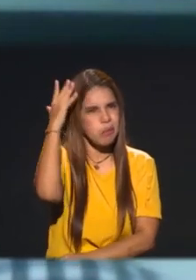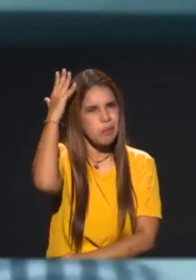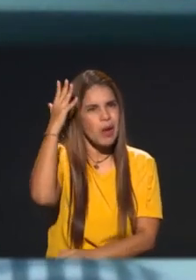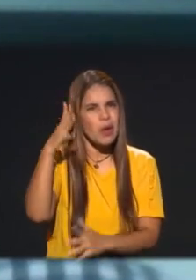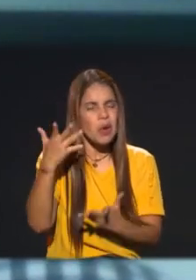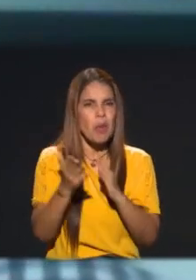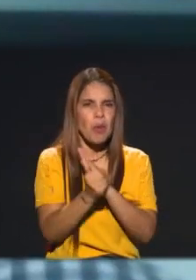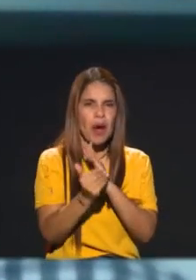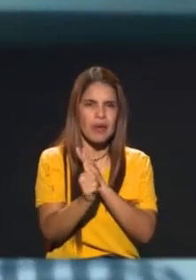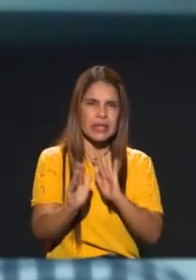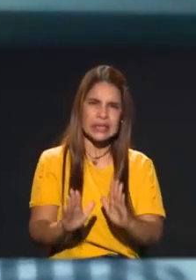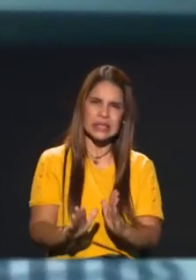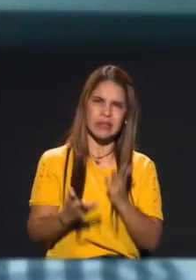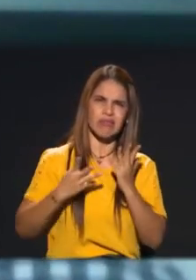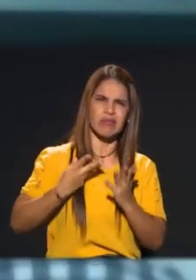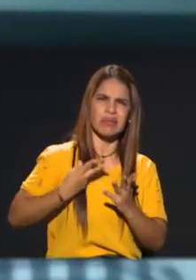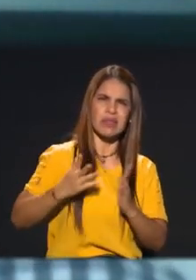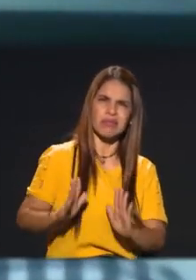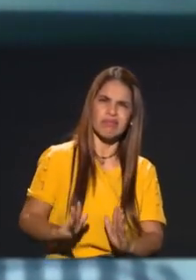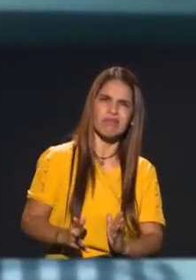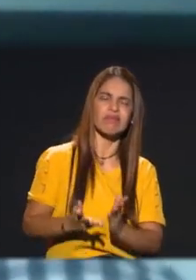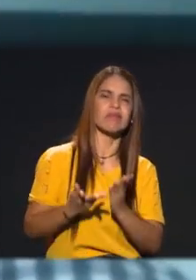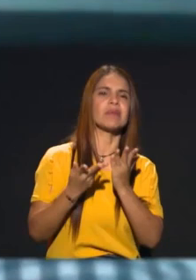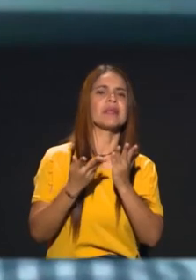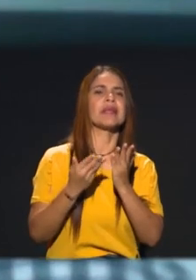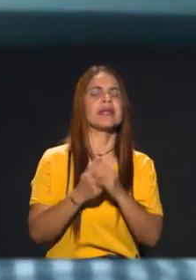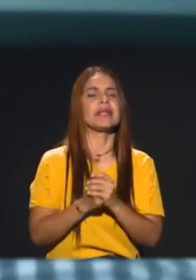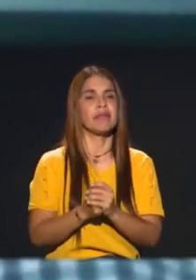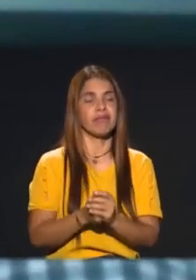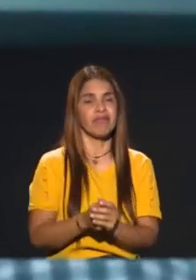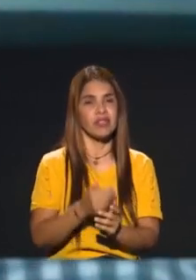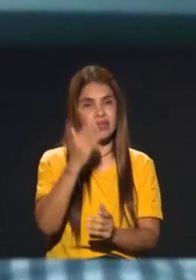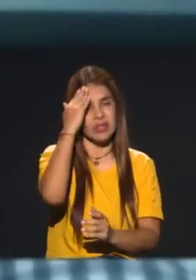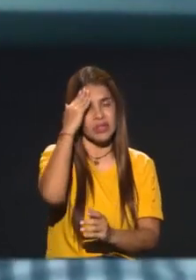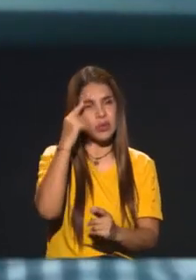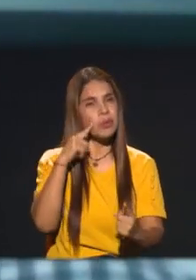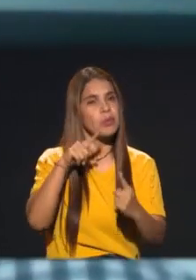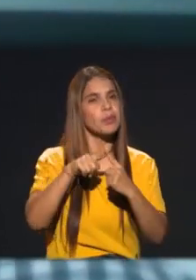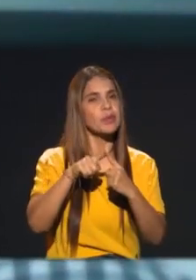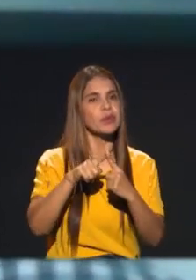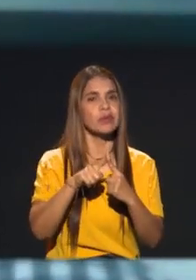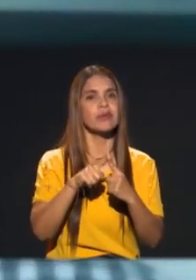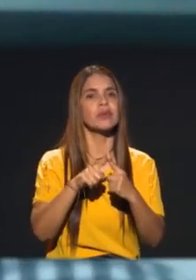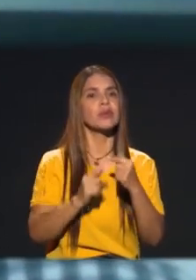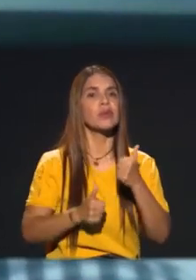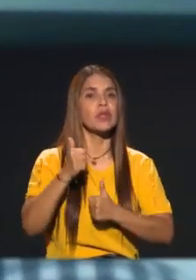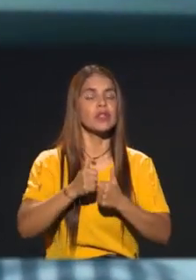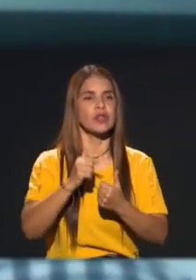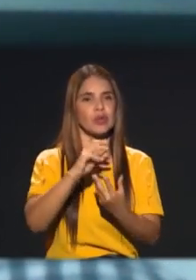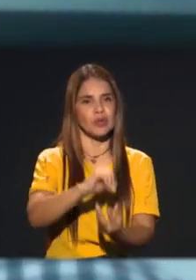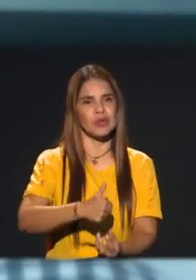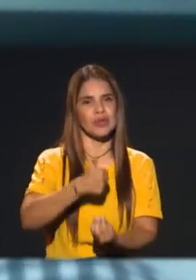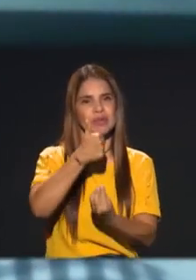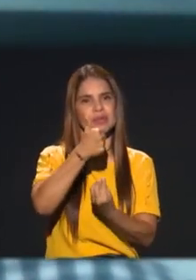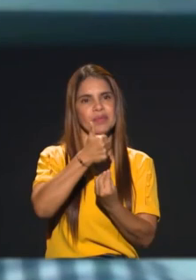esas habilidades que necesitan en estos momentos los muchachos. Y vale la pena, porque yo también tengo un reto muy grande en este momento, y es que soy director de